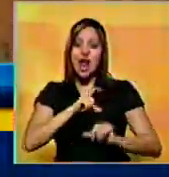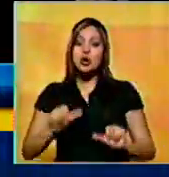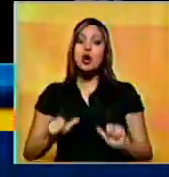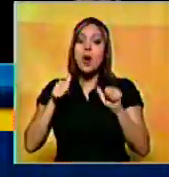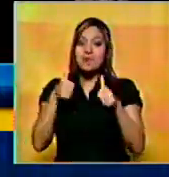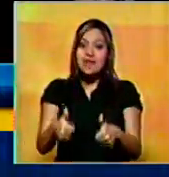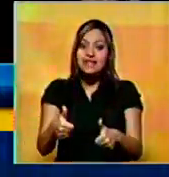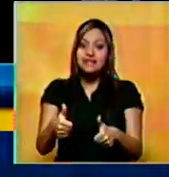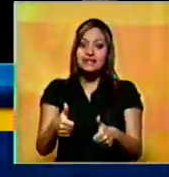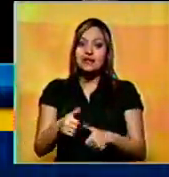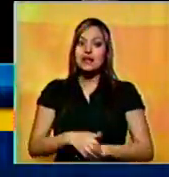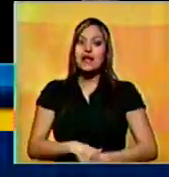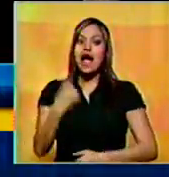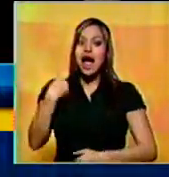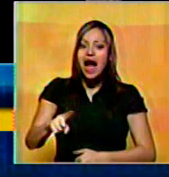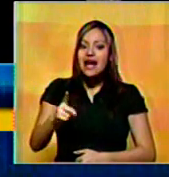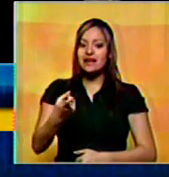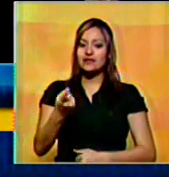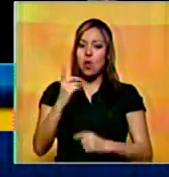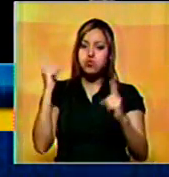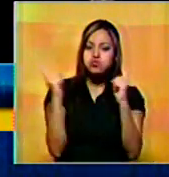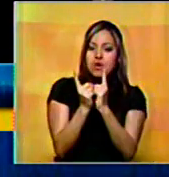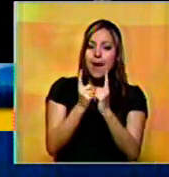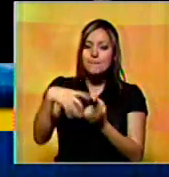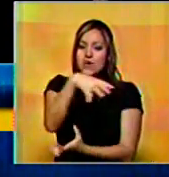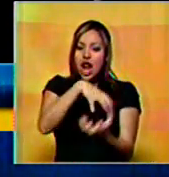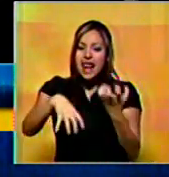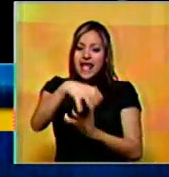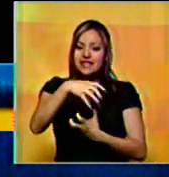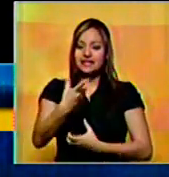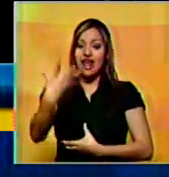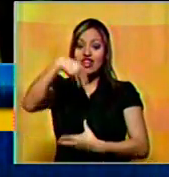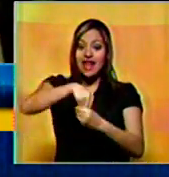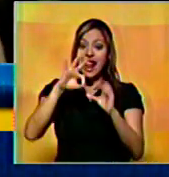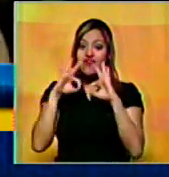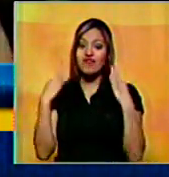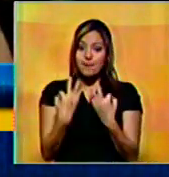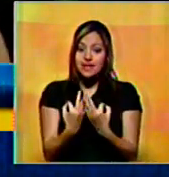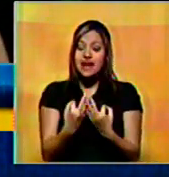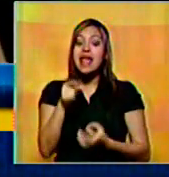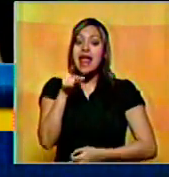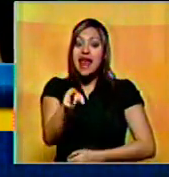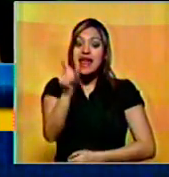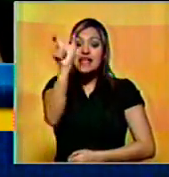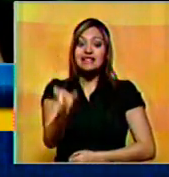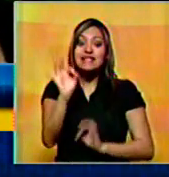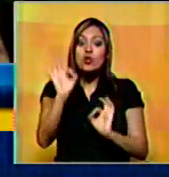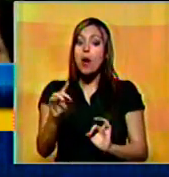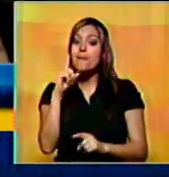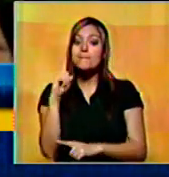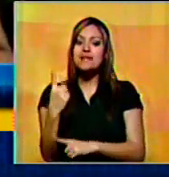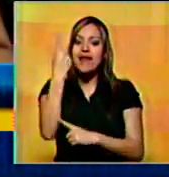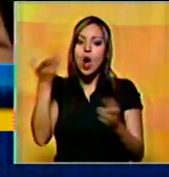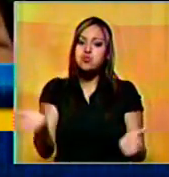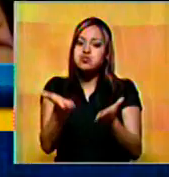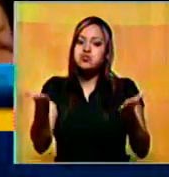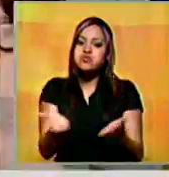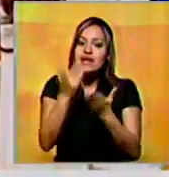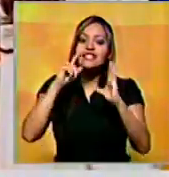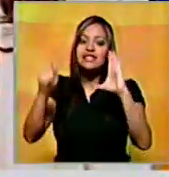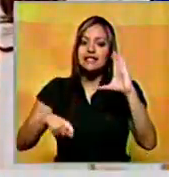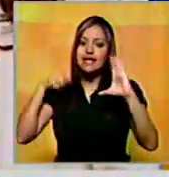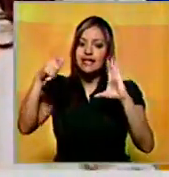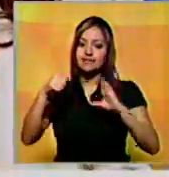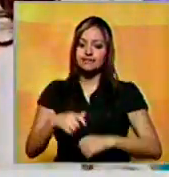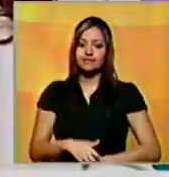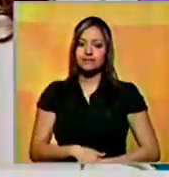comenzaría el rodaje de un corto sobre la violencia intrafamiliar en lo que sería su primera incursión en el cine. Y